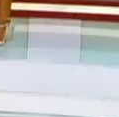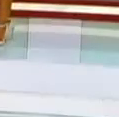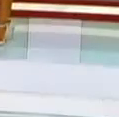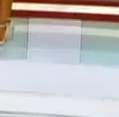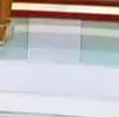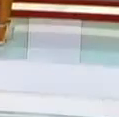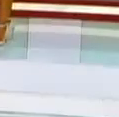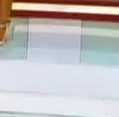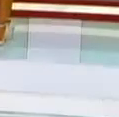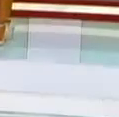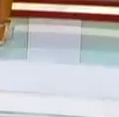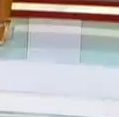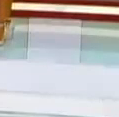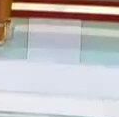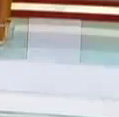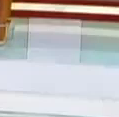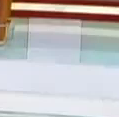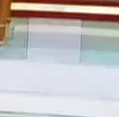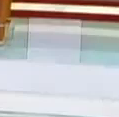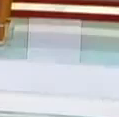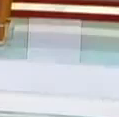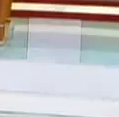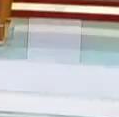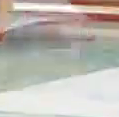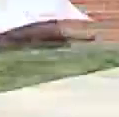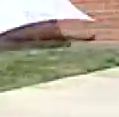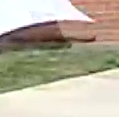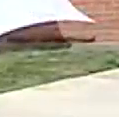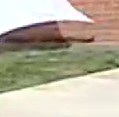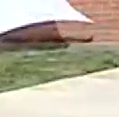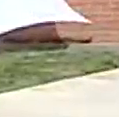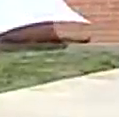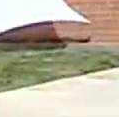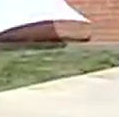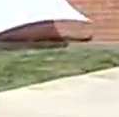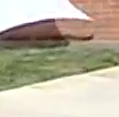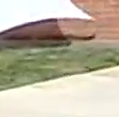Hay información a esta hora de último minuto, nos unimos de inmediato.